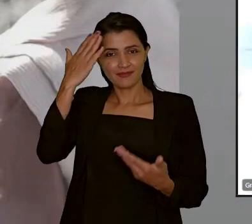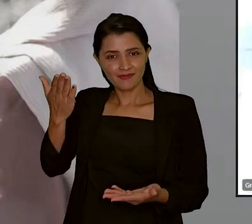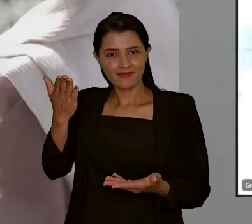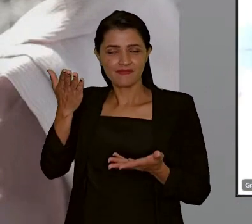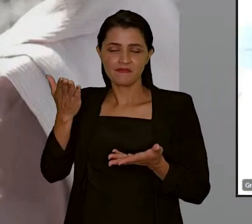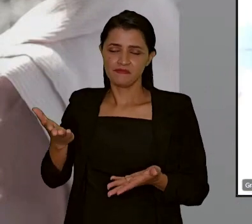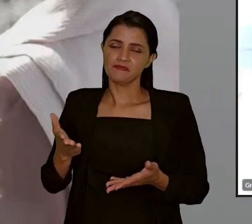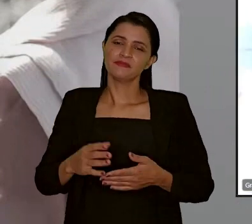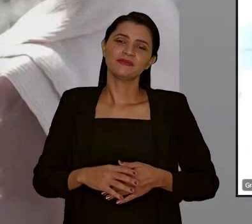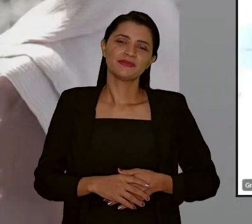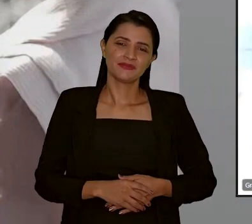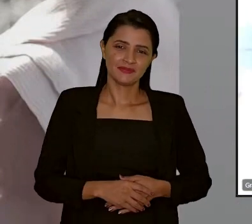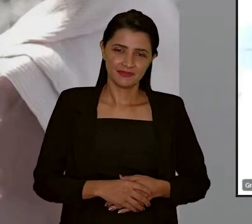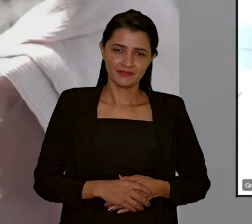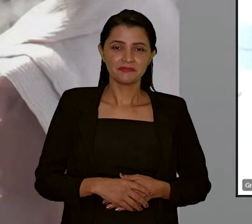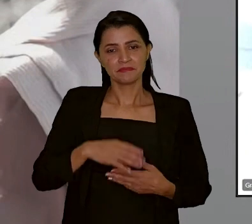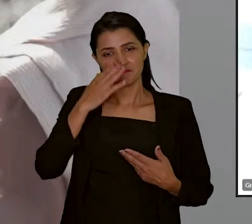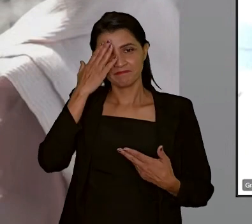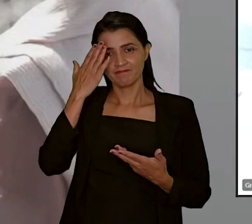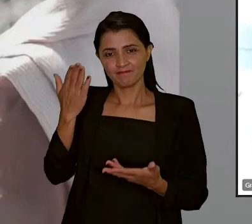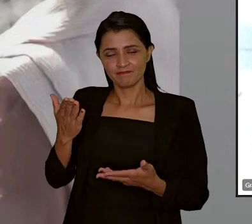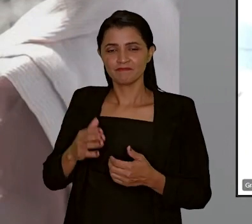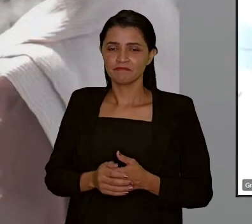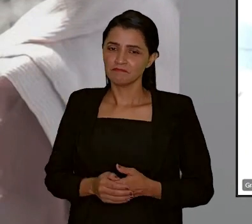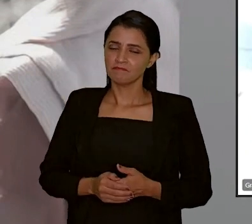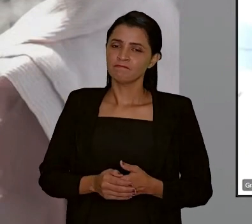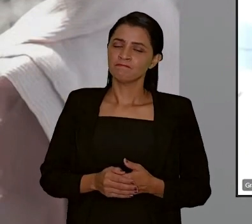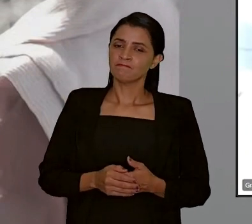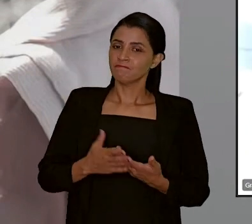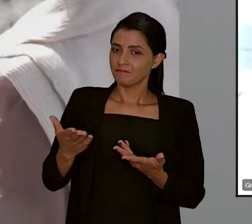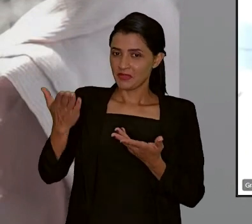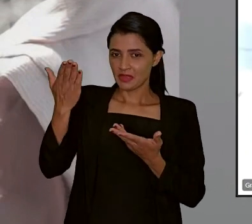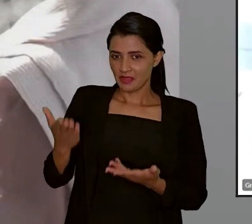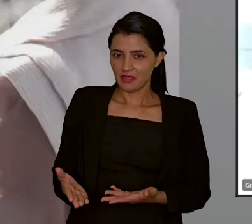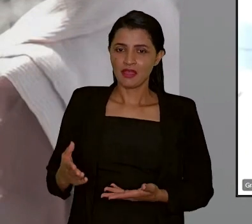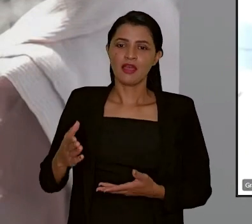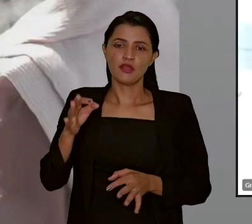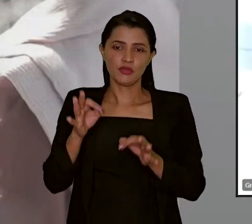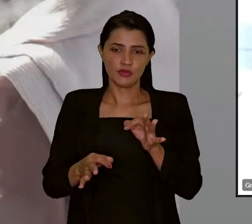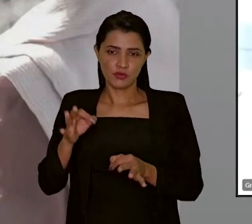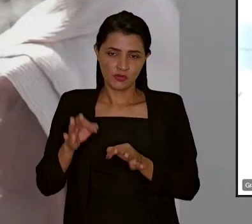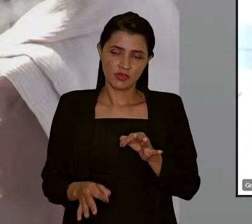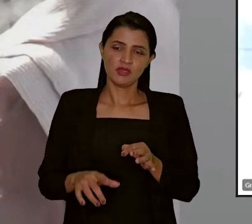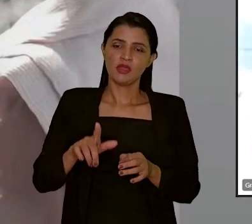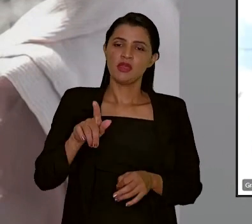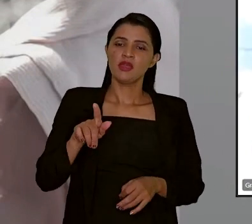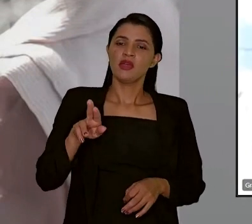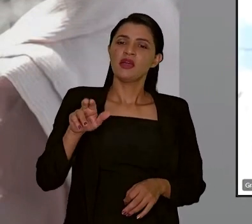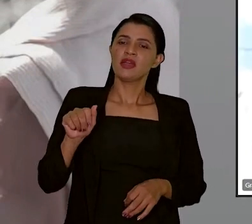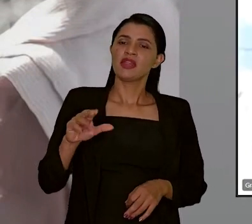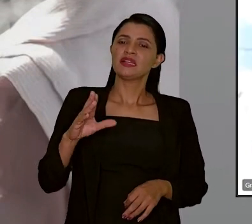Agradeço imensamente a doutora Graciela Tagle pela brilhante palestra, nos trouxe